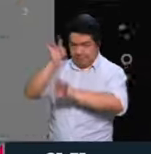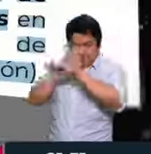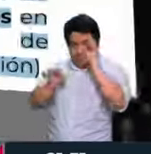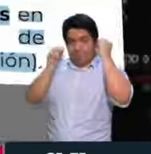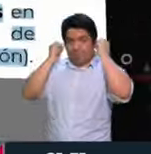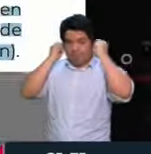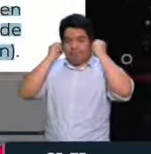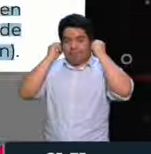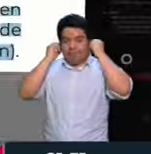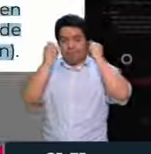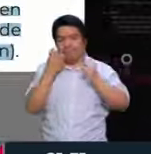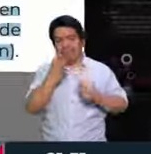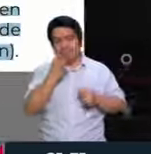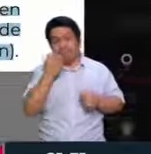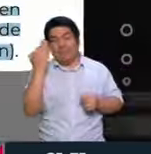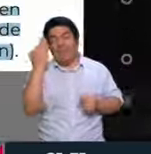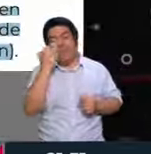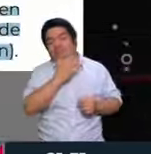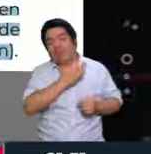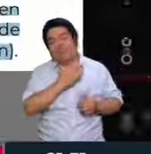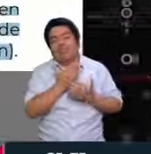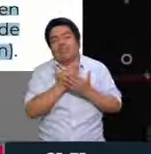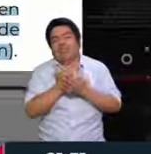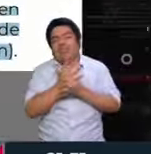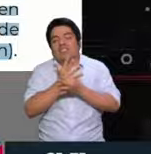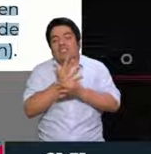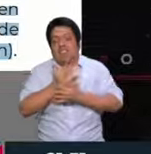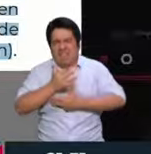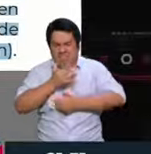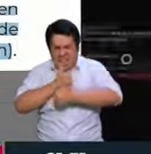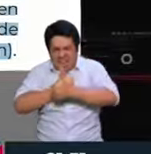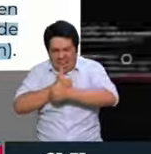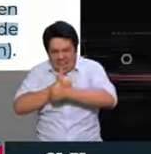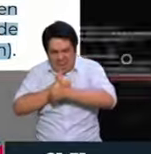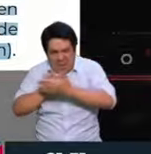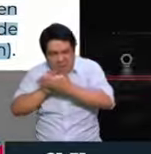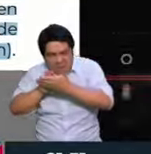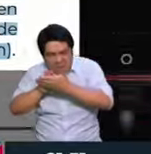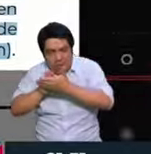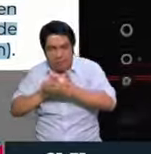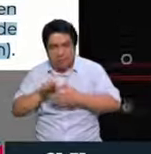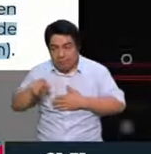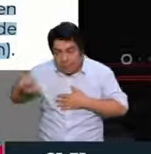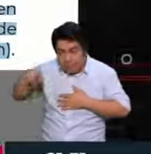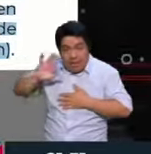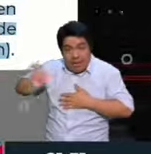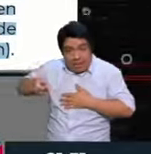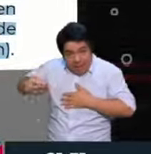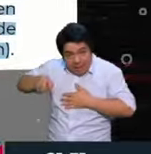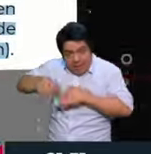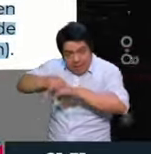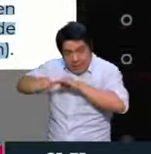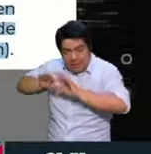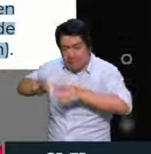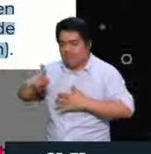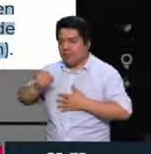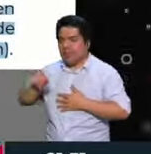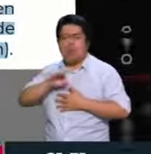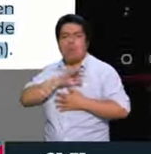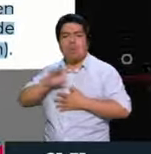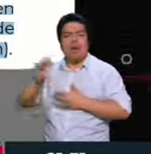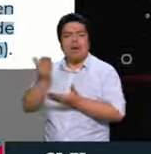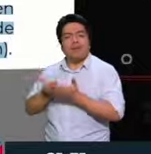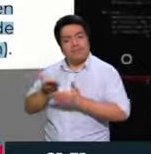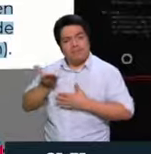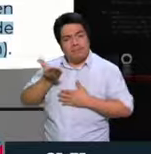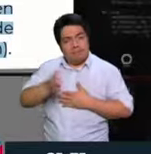esta misma razón, es falso que se elimine la carrera judicial, pues quienes ya se encuentran trabajando en el Poder Judicial podrán ser propuestos